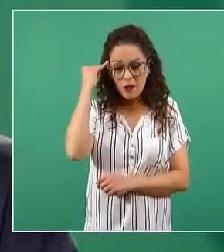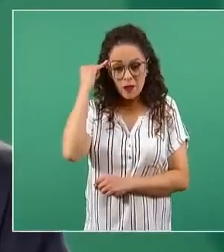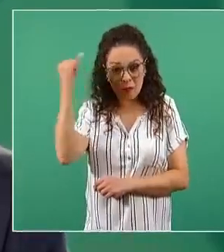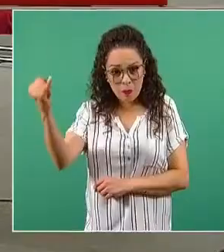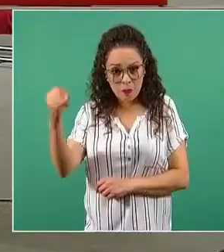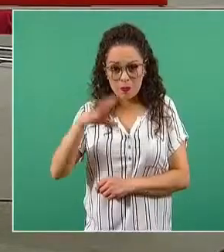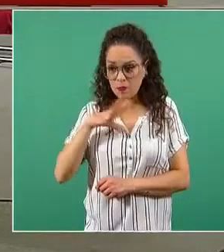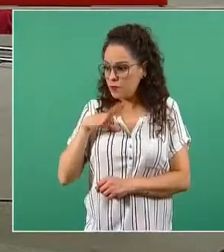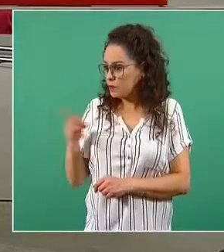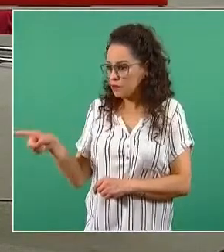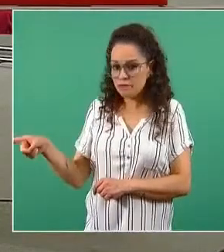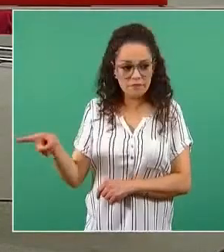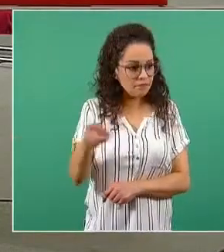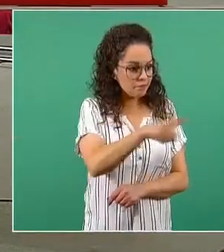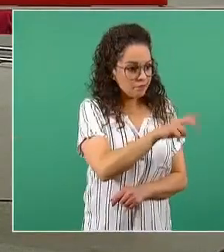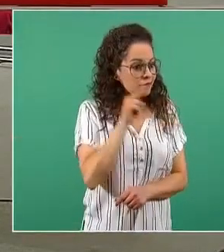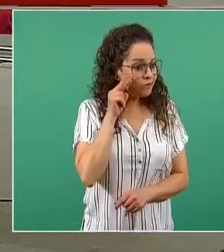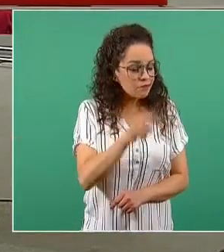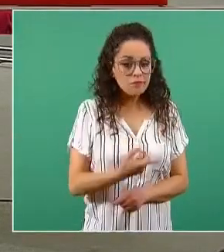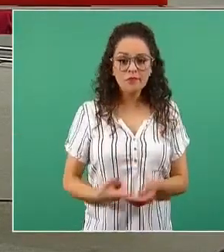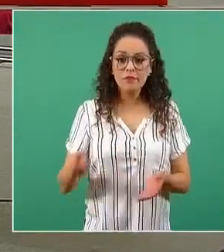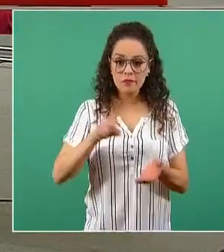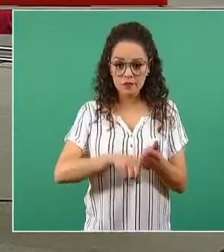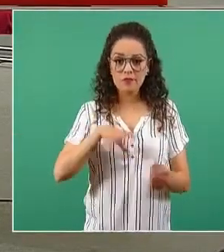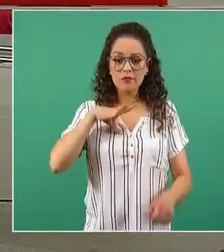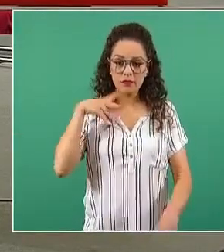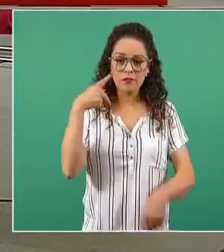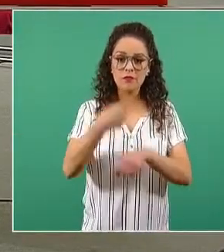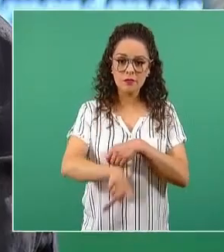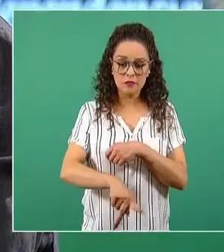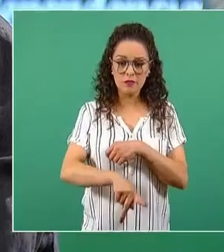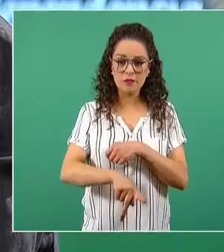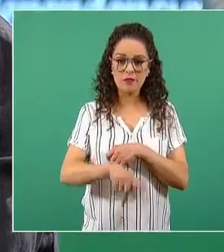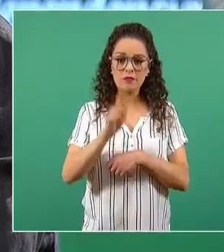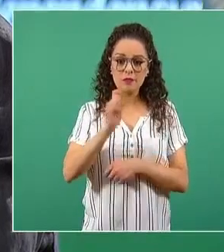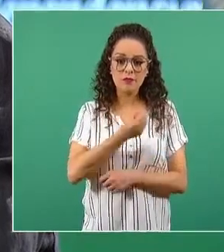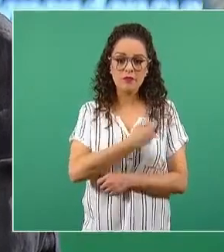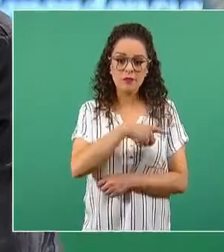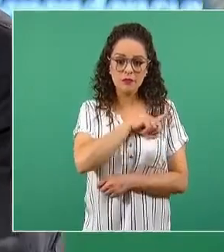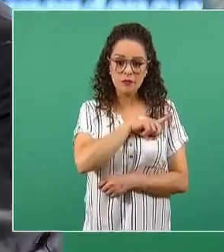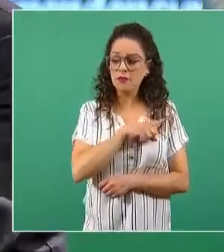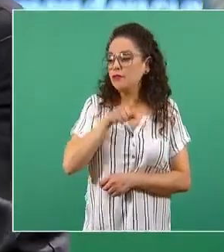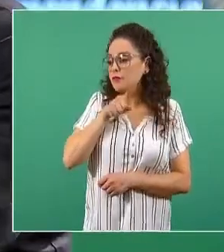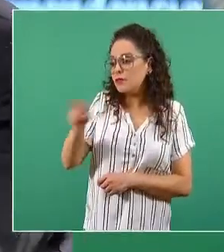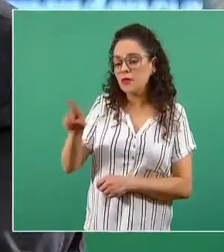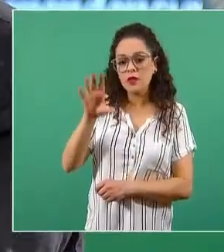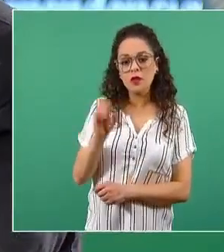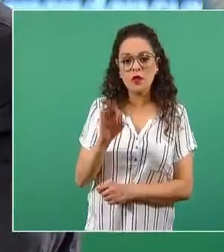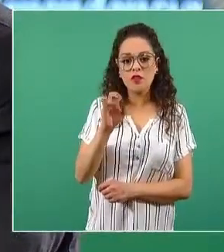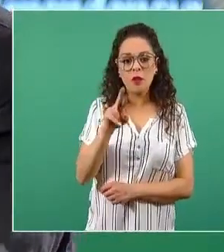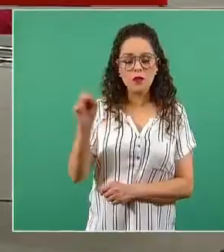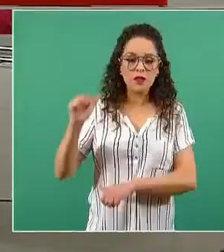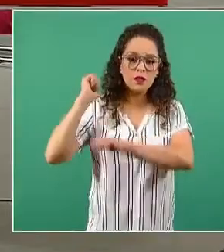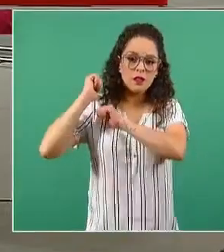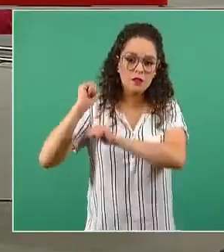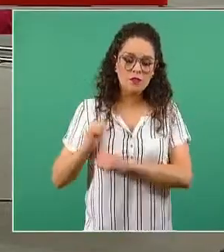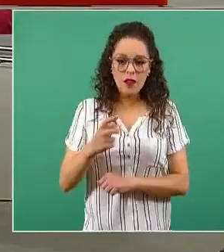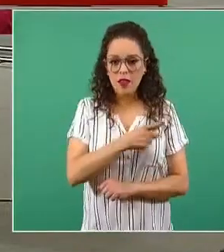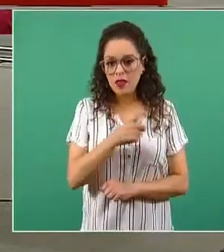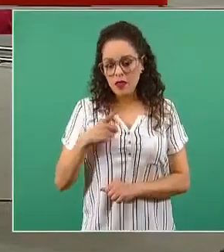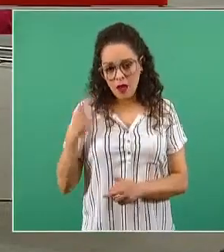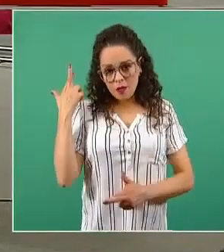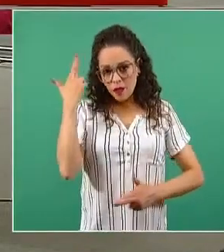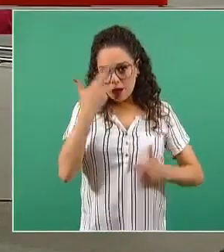a su alrededor. Si implica un riesgo sanitario, es materia de competencia de COFEPRIS revisar